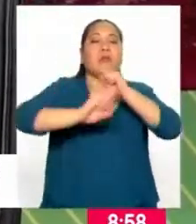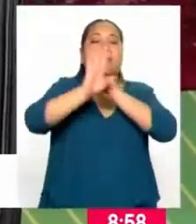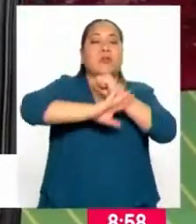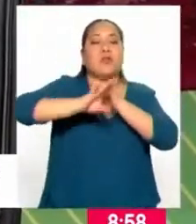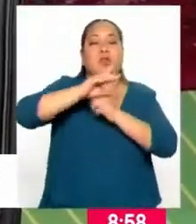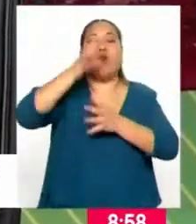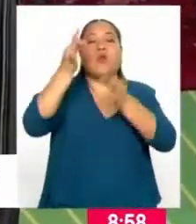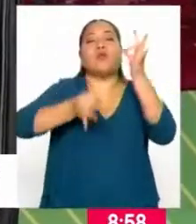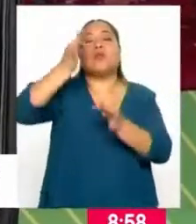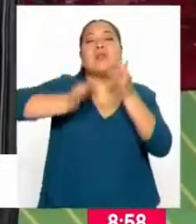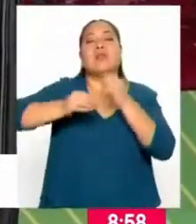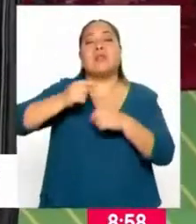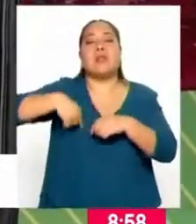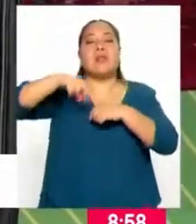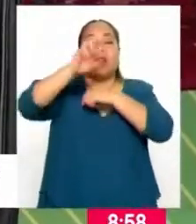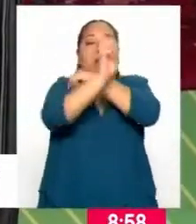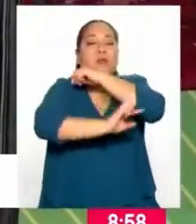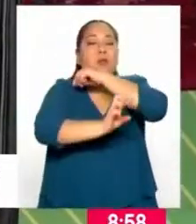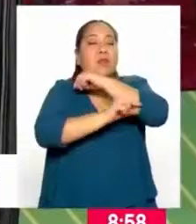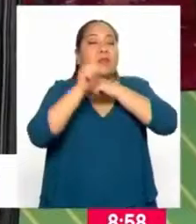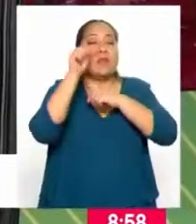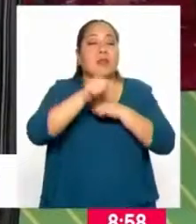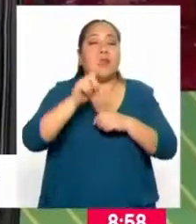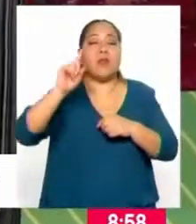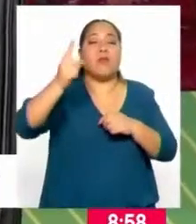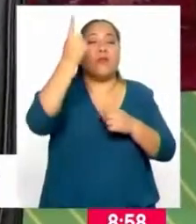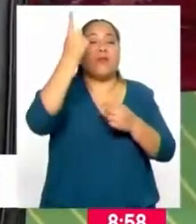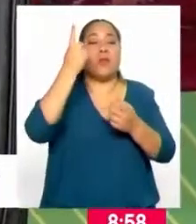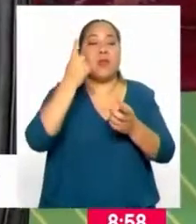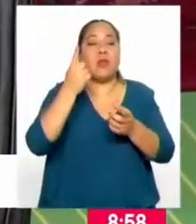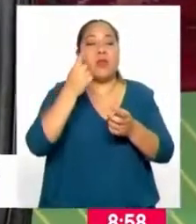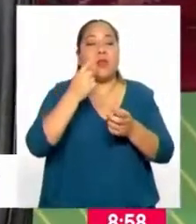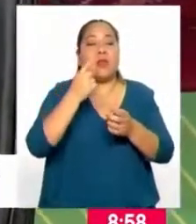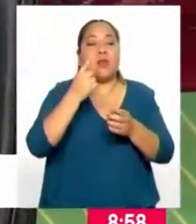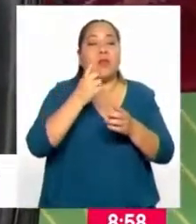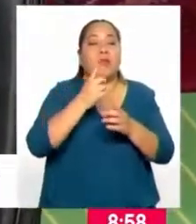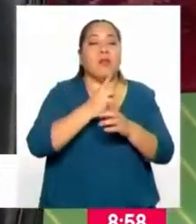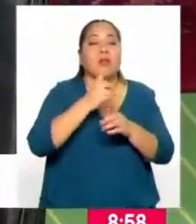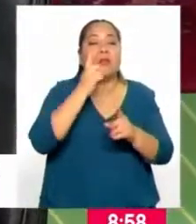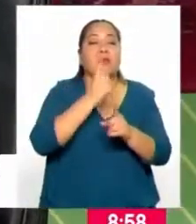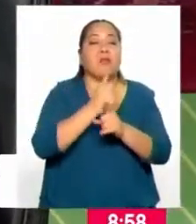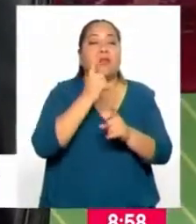jurídica del país, porque si al primer funcionario de la República